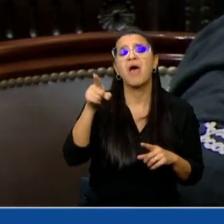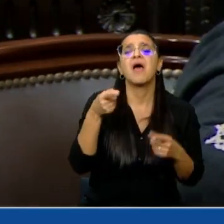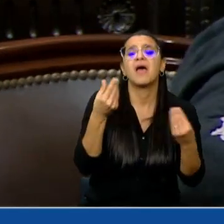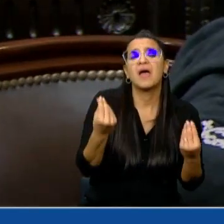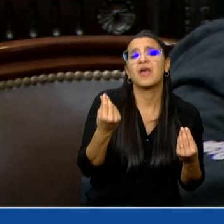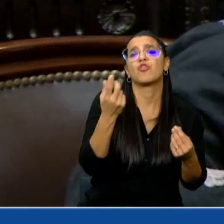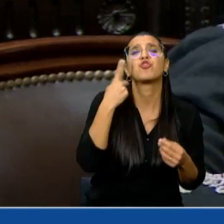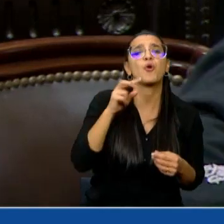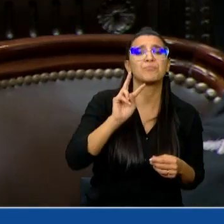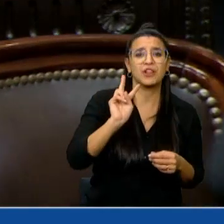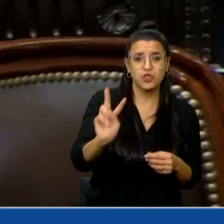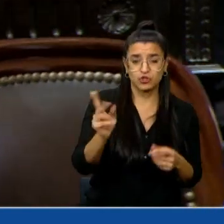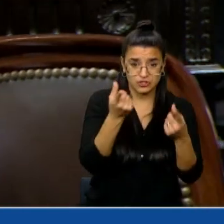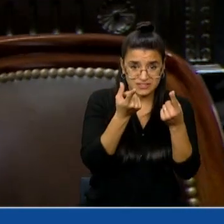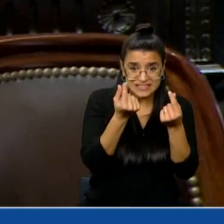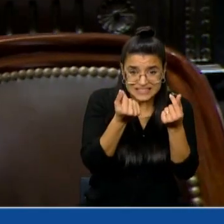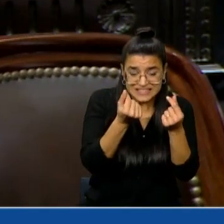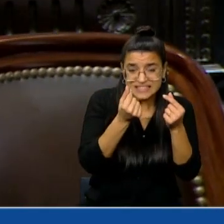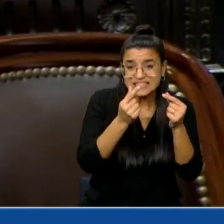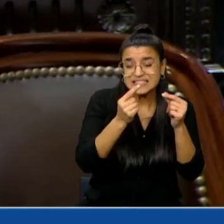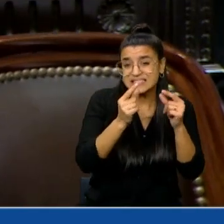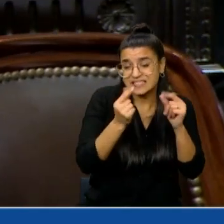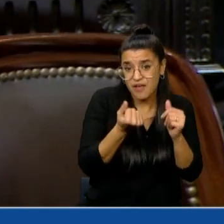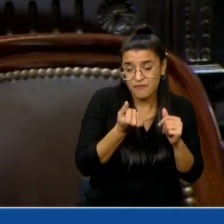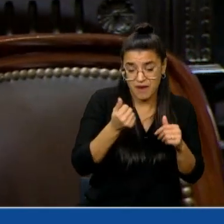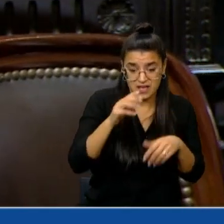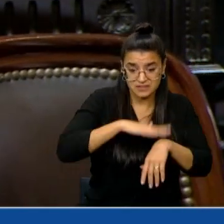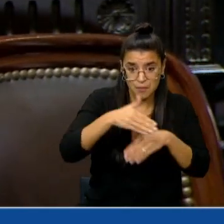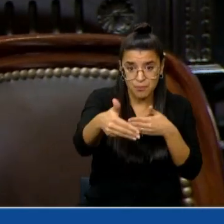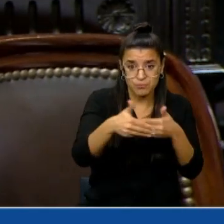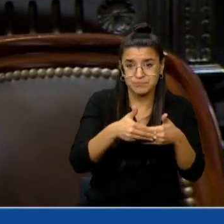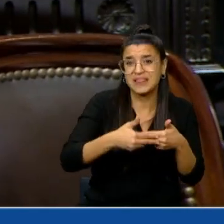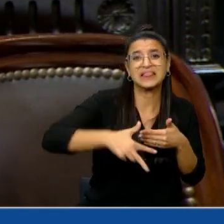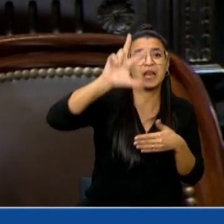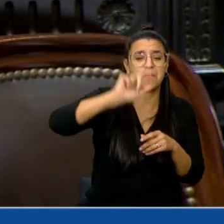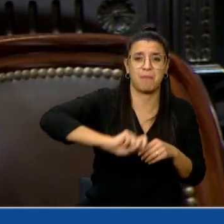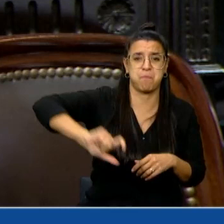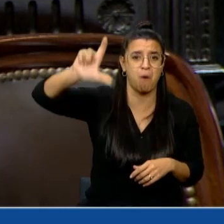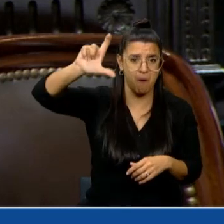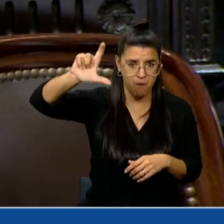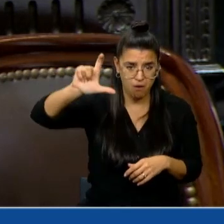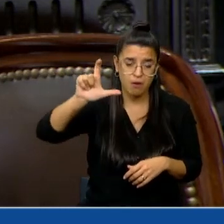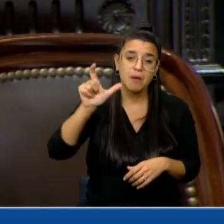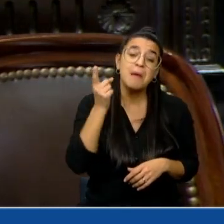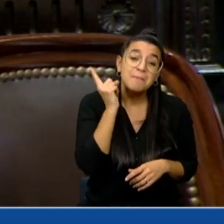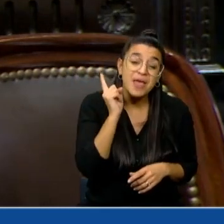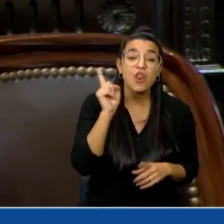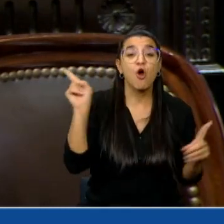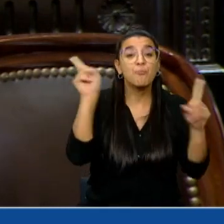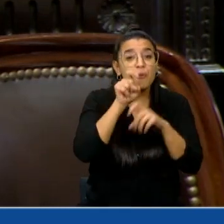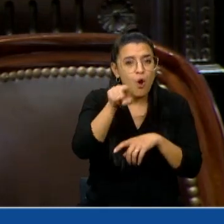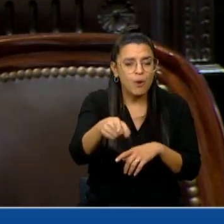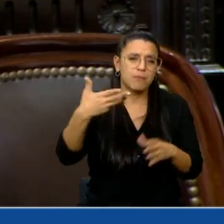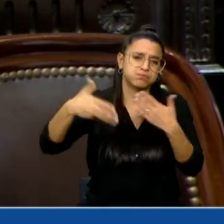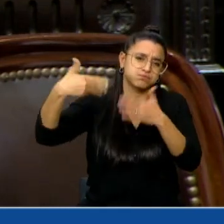las cifras originales en un muy corto plazo se triplicaron. Pero este problema tiene una